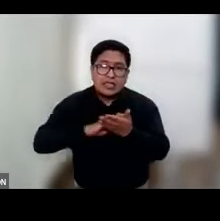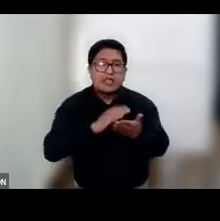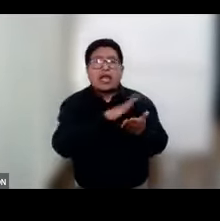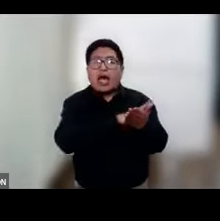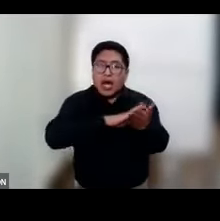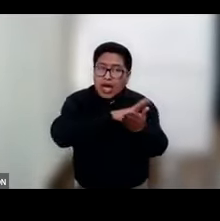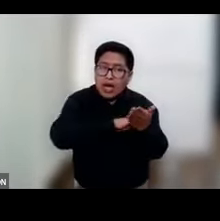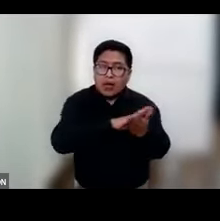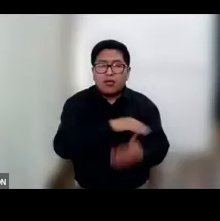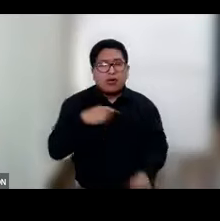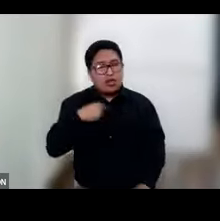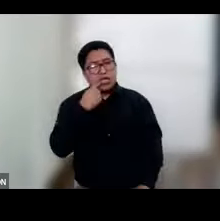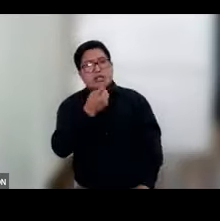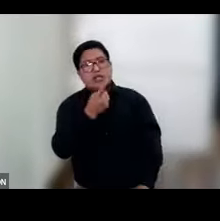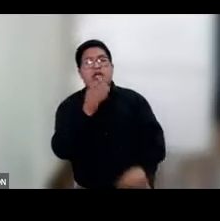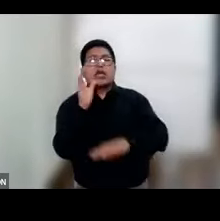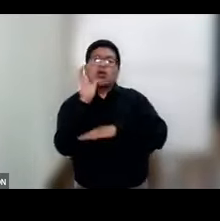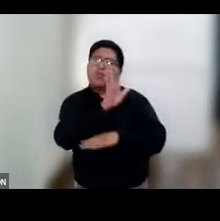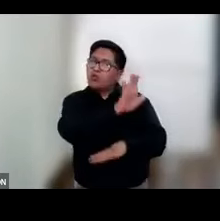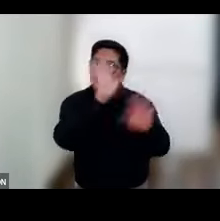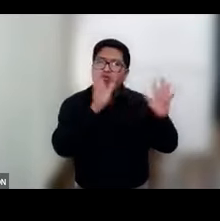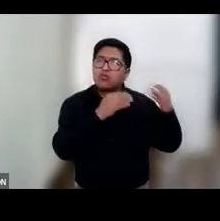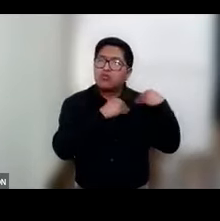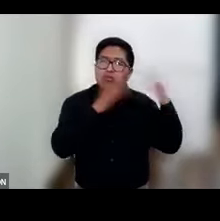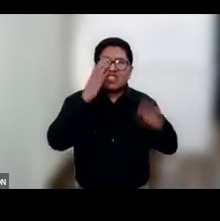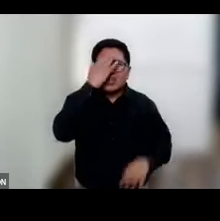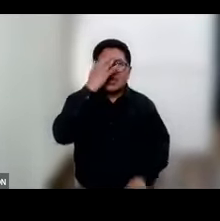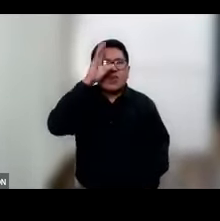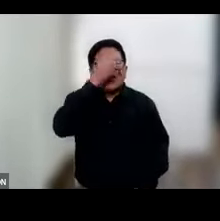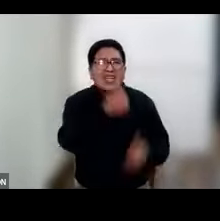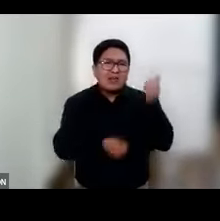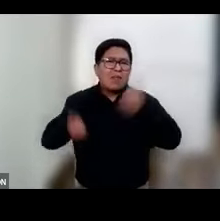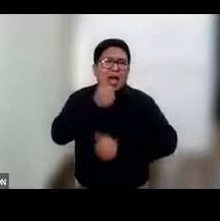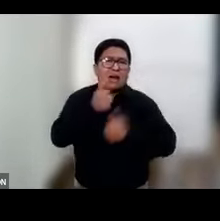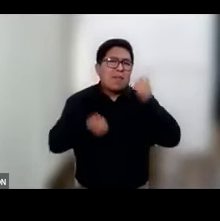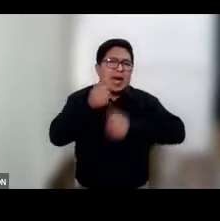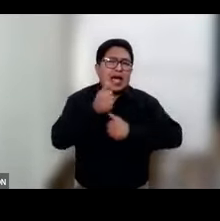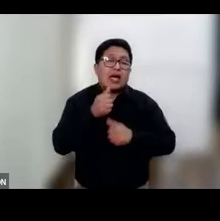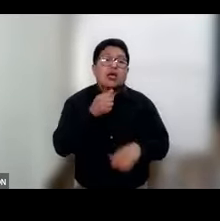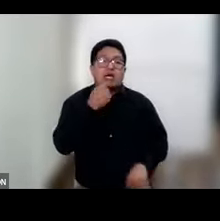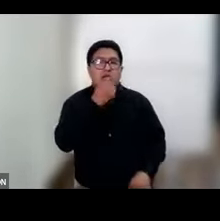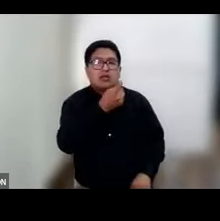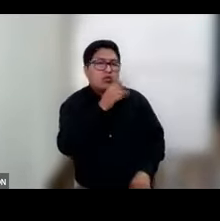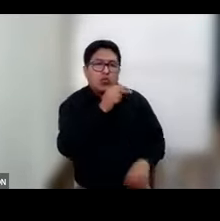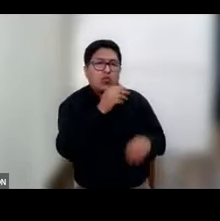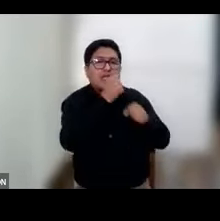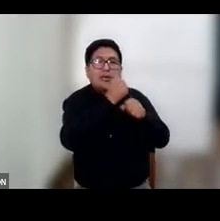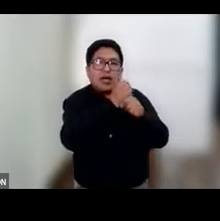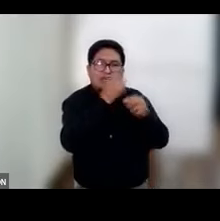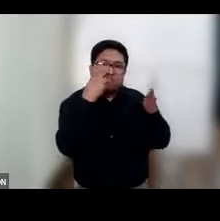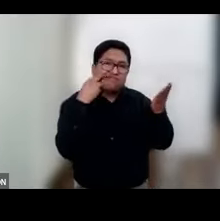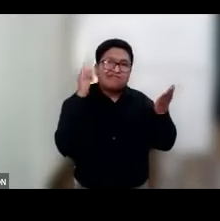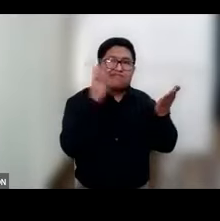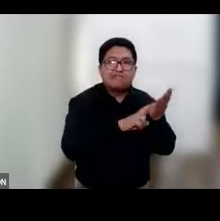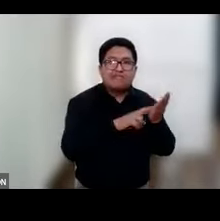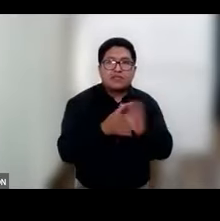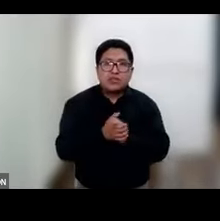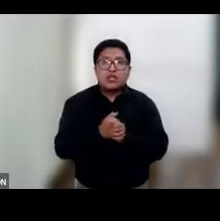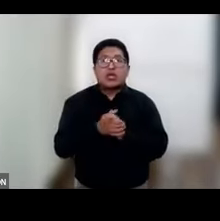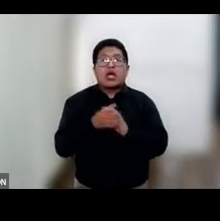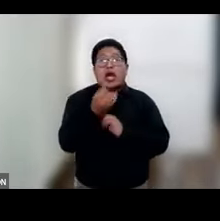casi obligación de las mujeres en la cultura machista no estaba ubicado reconocido como trabajo entonces en algunos países ya se